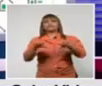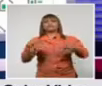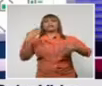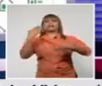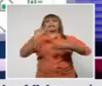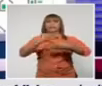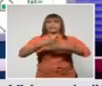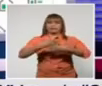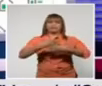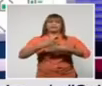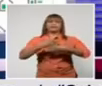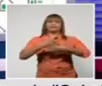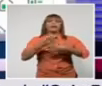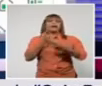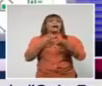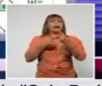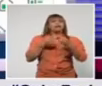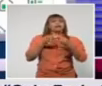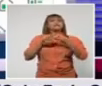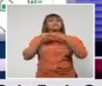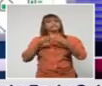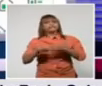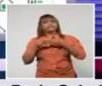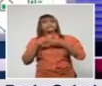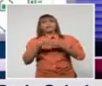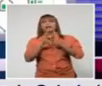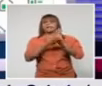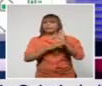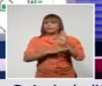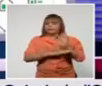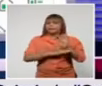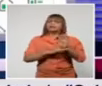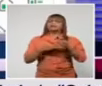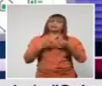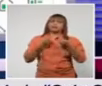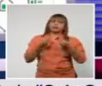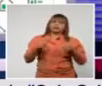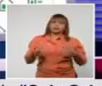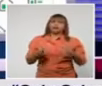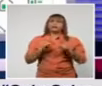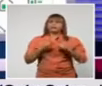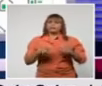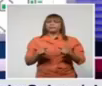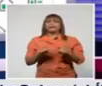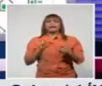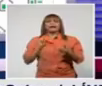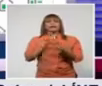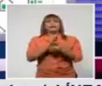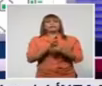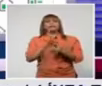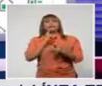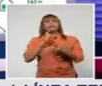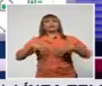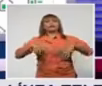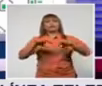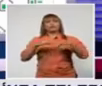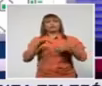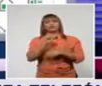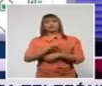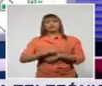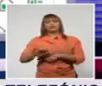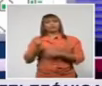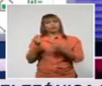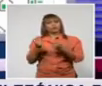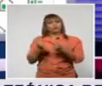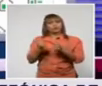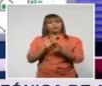aunque con la flexibilización de las restricciones correspondientes a esta fase a partir de las condiciones socioeconómicas y